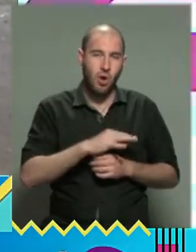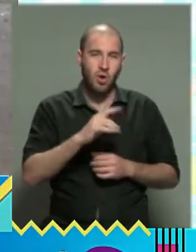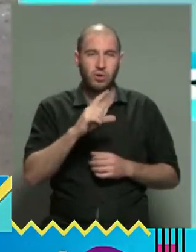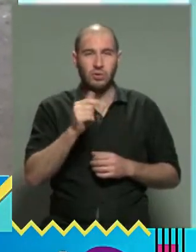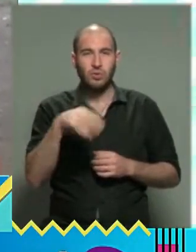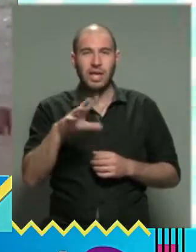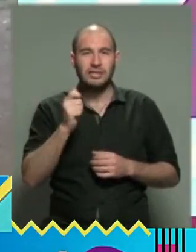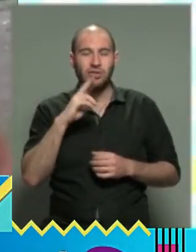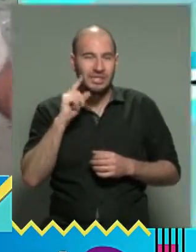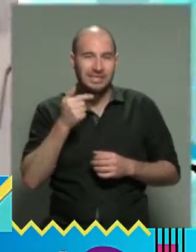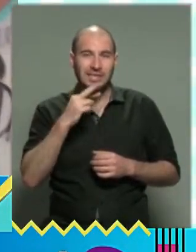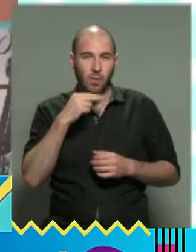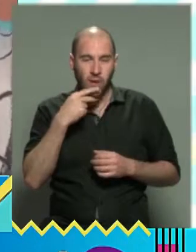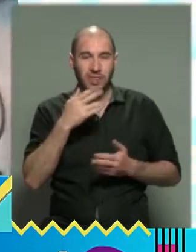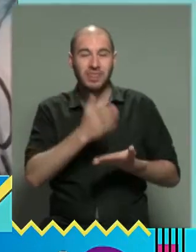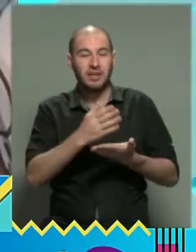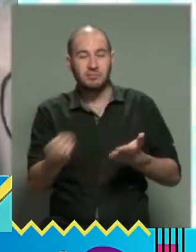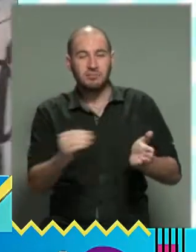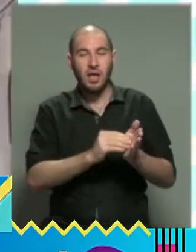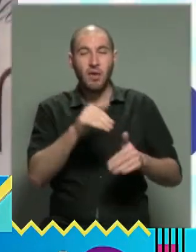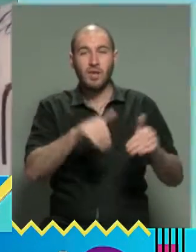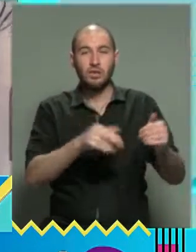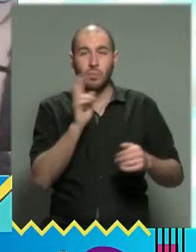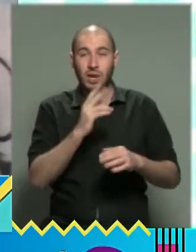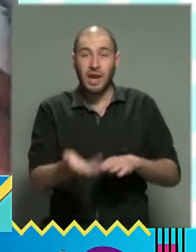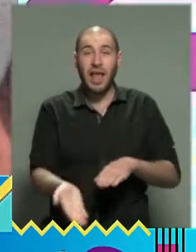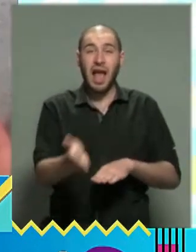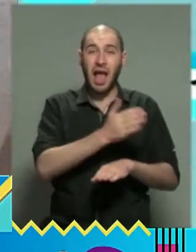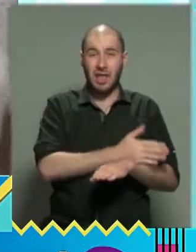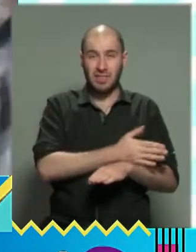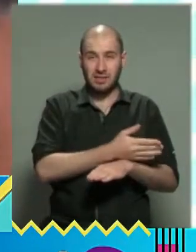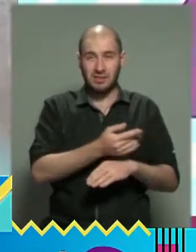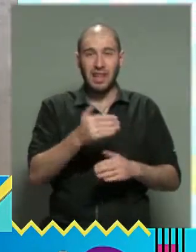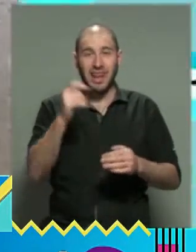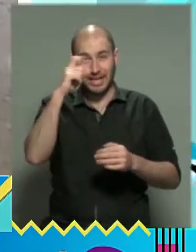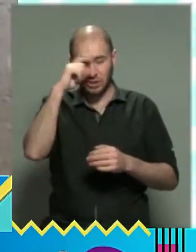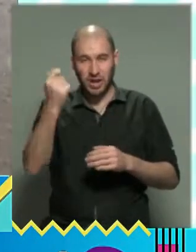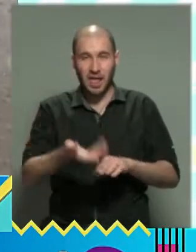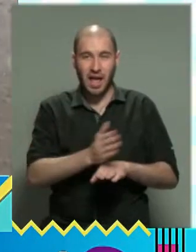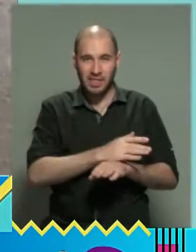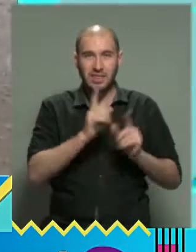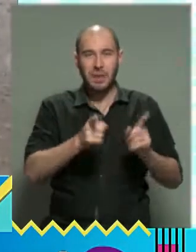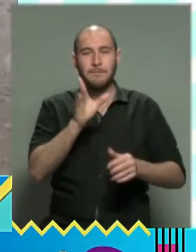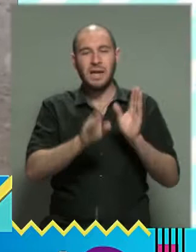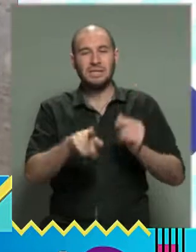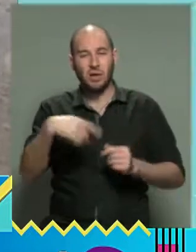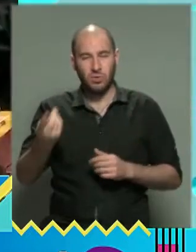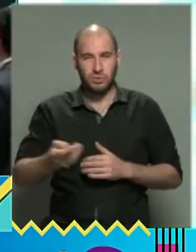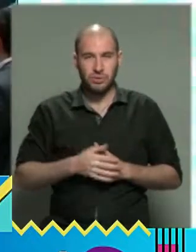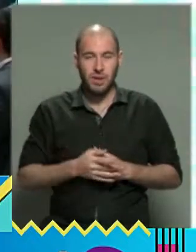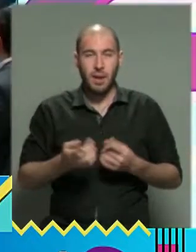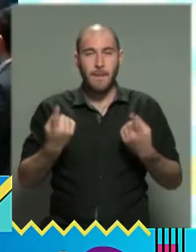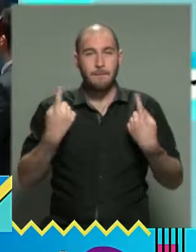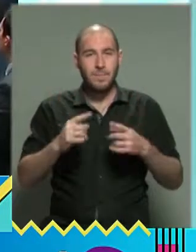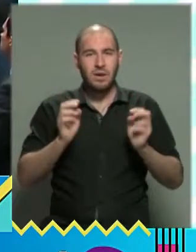San Juan, que incorporó el derecho a la votación de la mujer antes de que existiera a nivel nacional, inclusive en otros países. Pero para